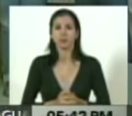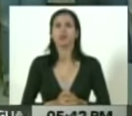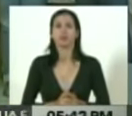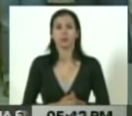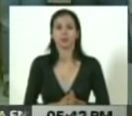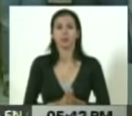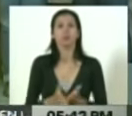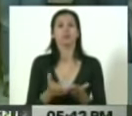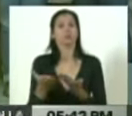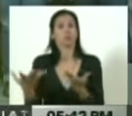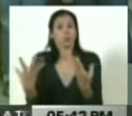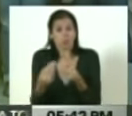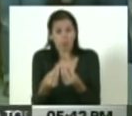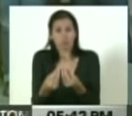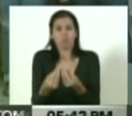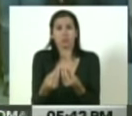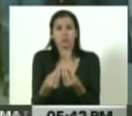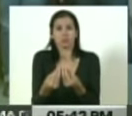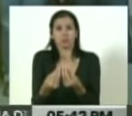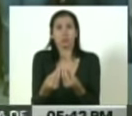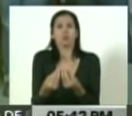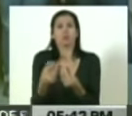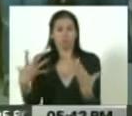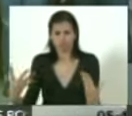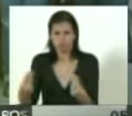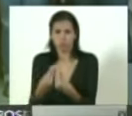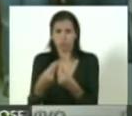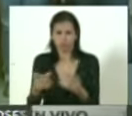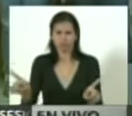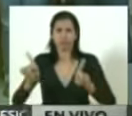a otra gran revolucionaria mujer,